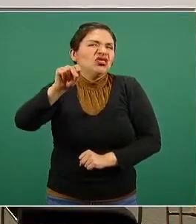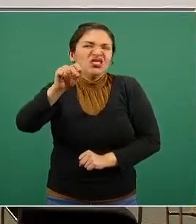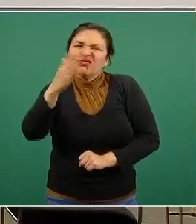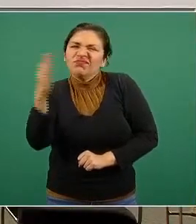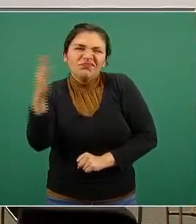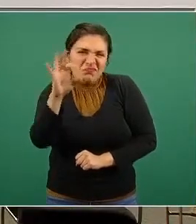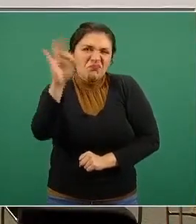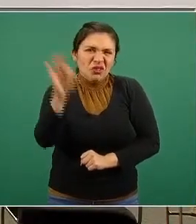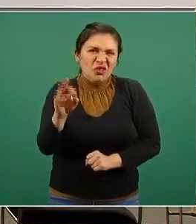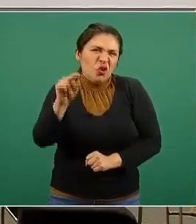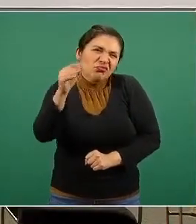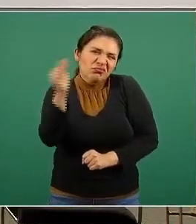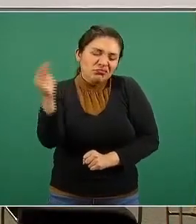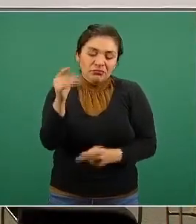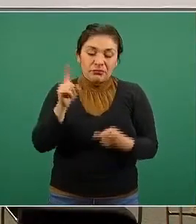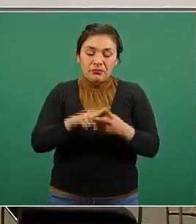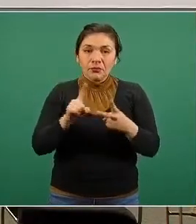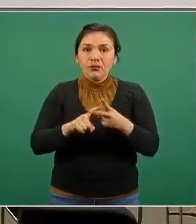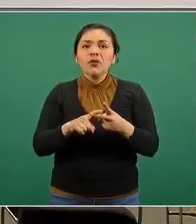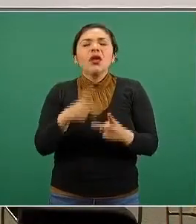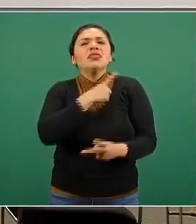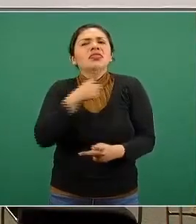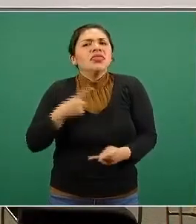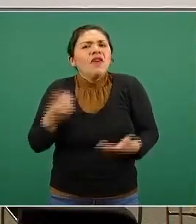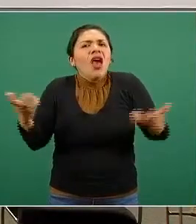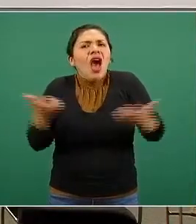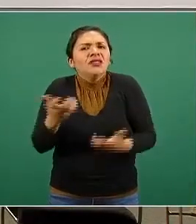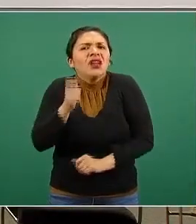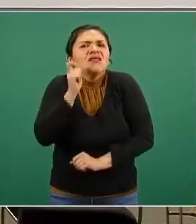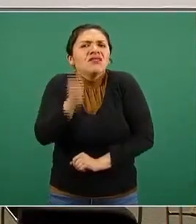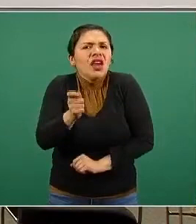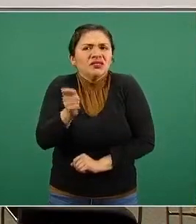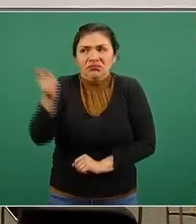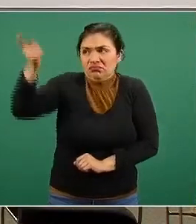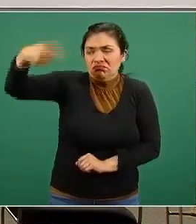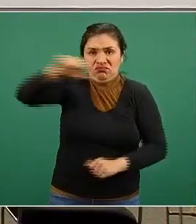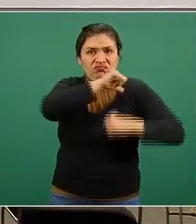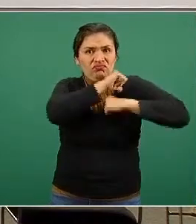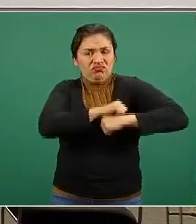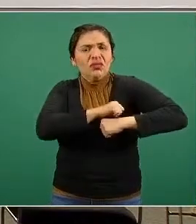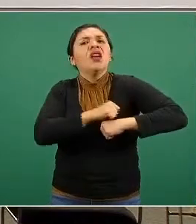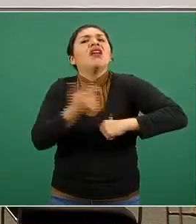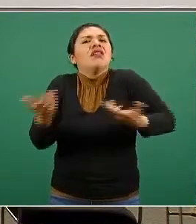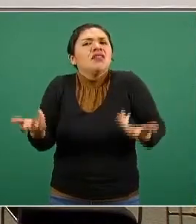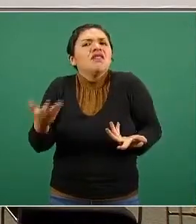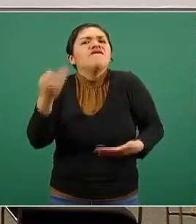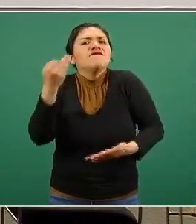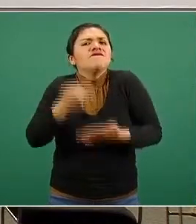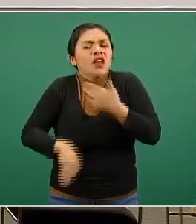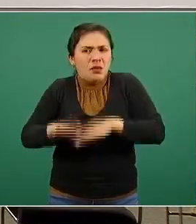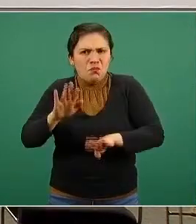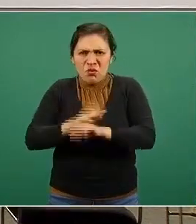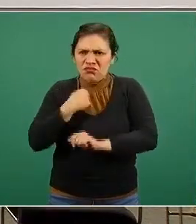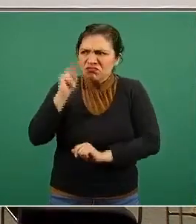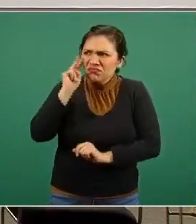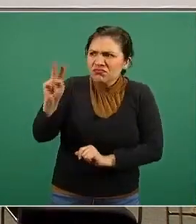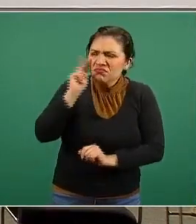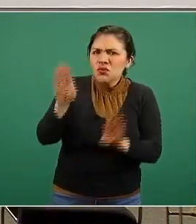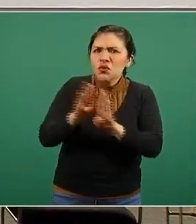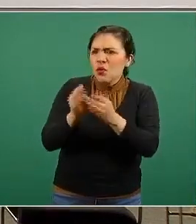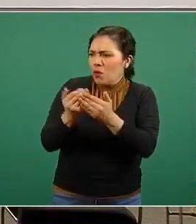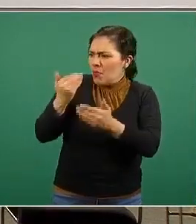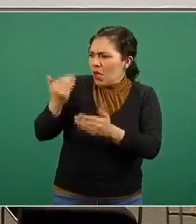%. ¿Qué es lo que se tiene que hacer en este caso las autoridades? Porque parece que no, de unos días para acá se ha ido